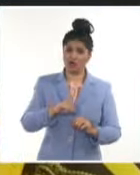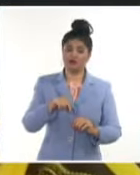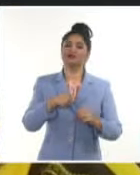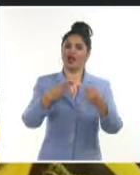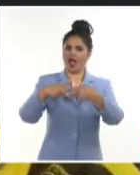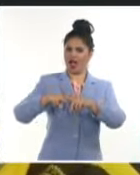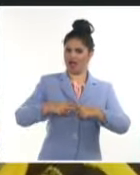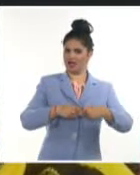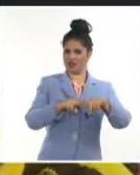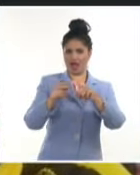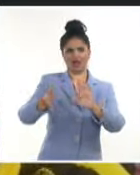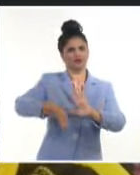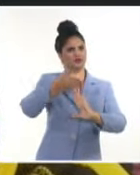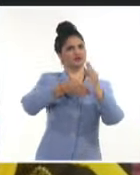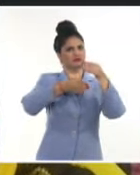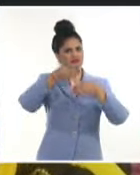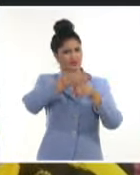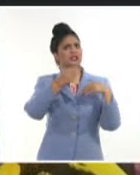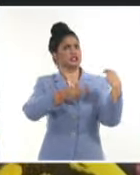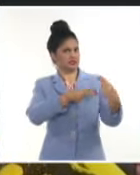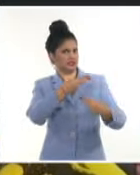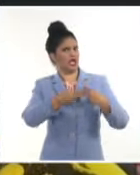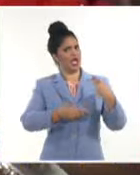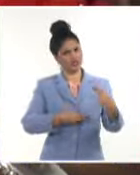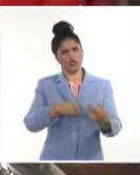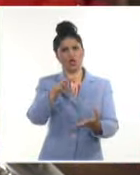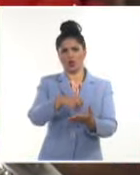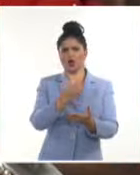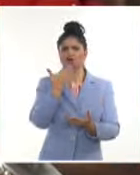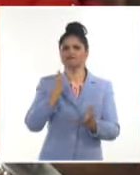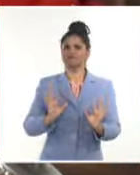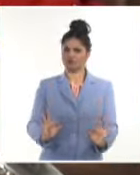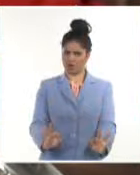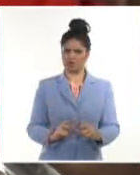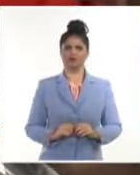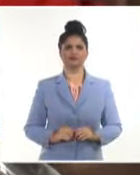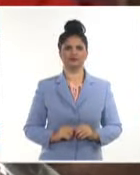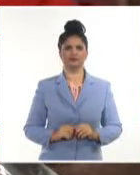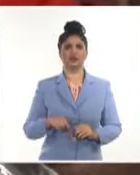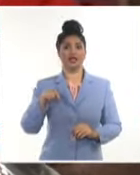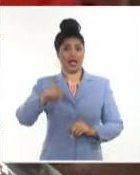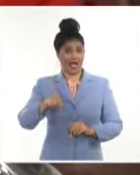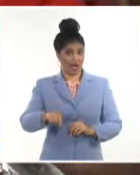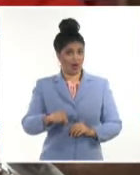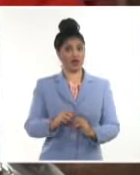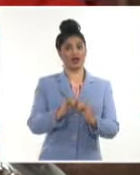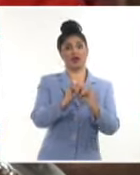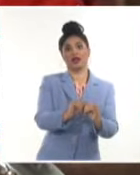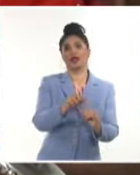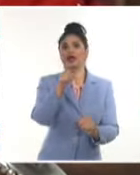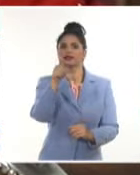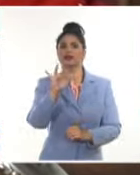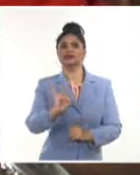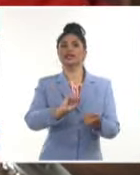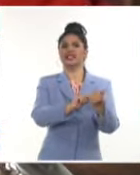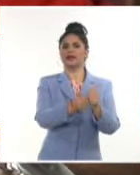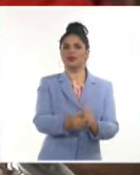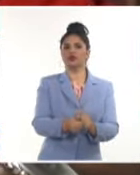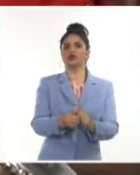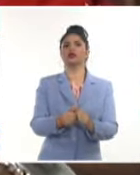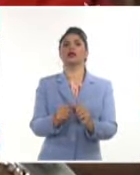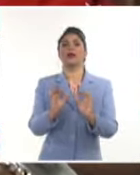el trabajo que se evaluó en Las Tunas. En esta ocasión estamos evaluando 17 deportes de bien. Estamos evaluando solo